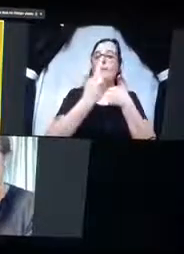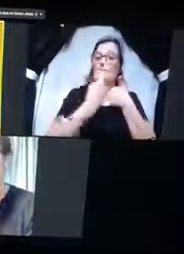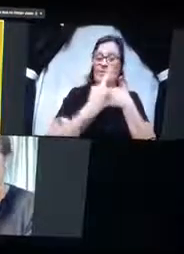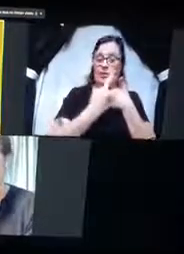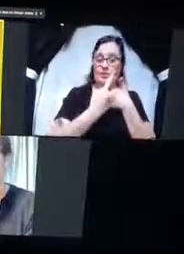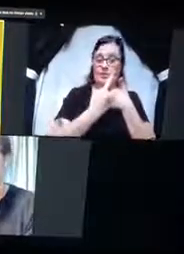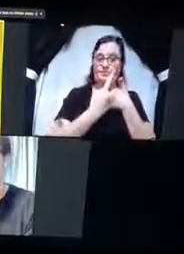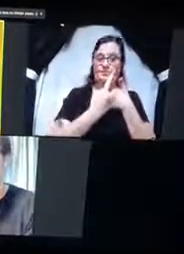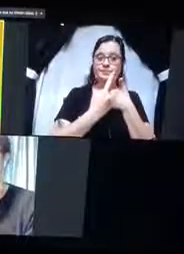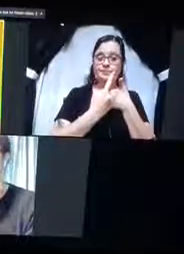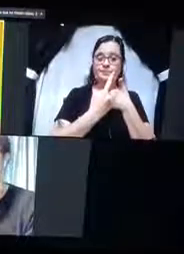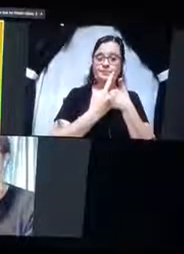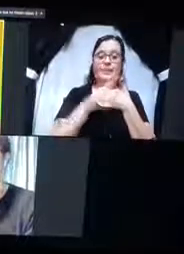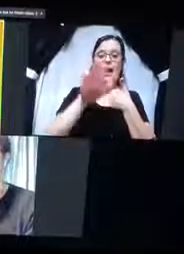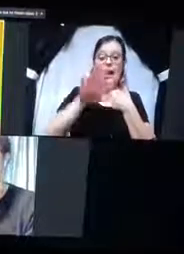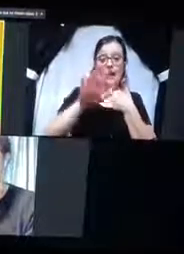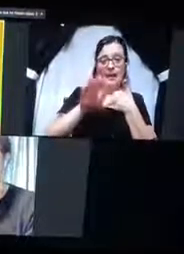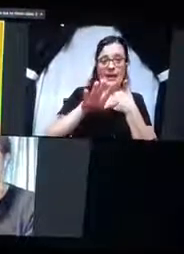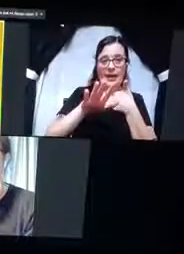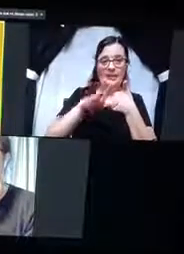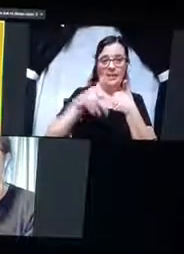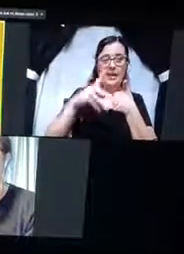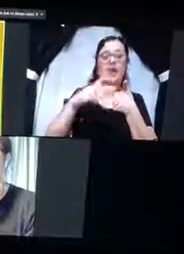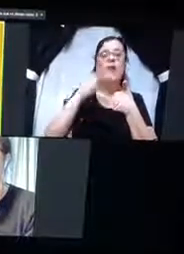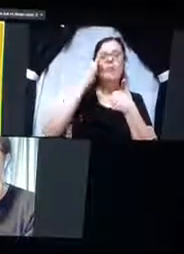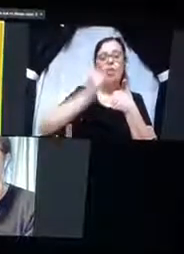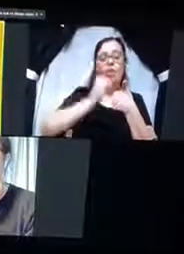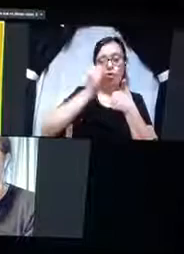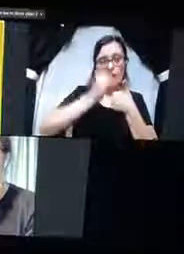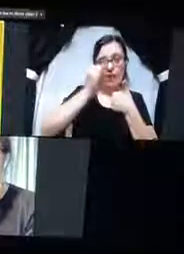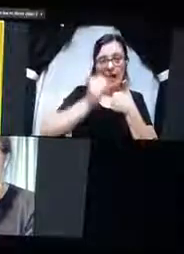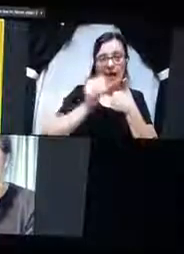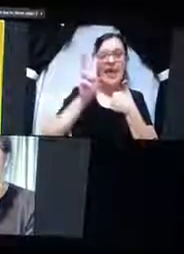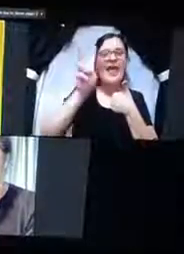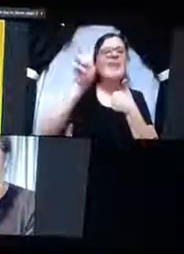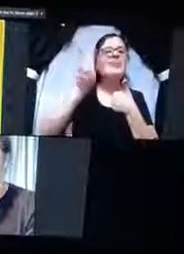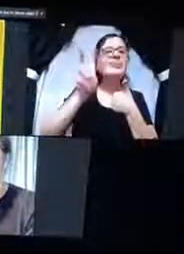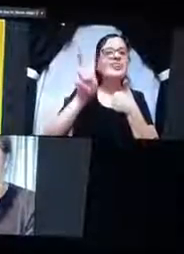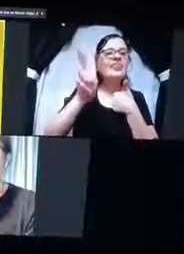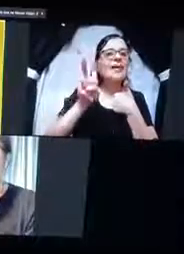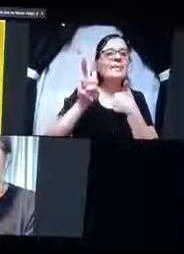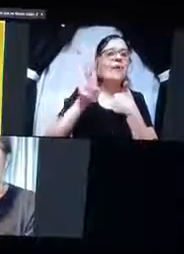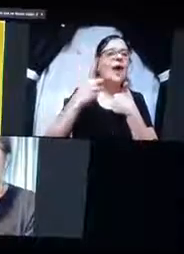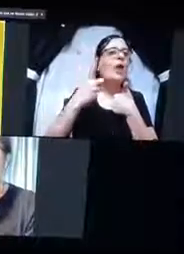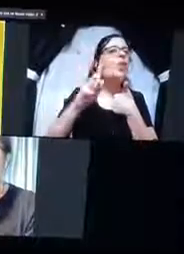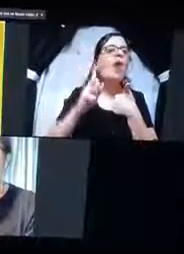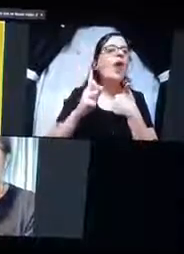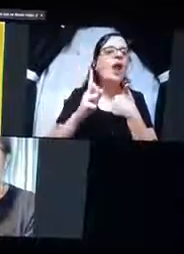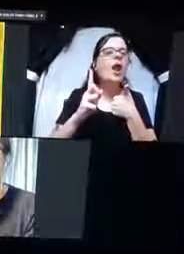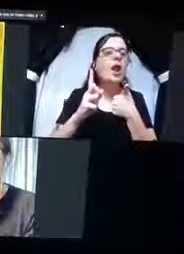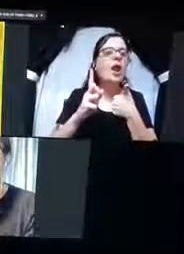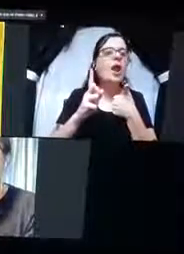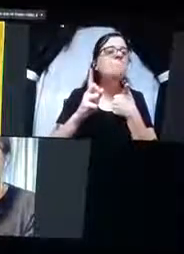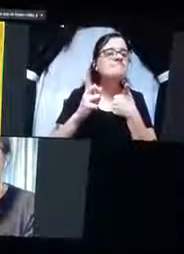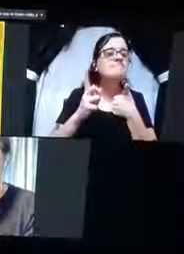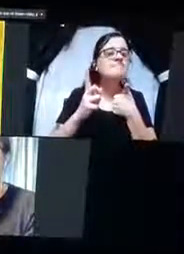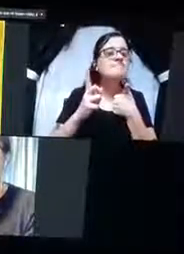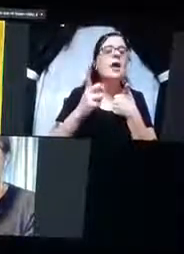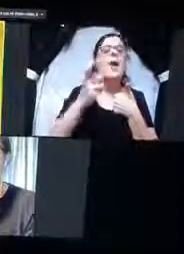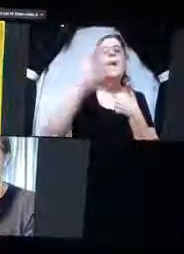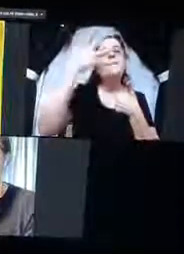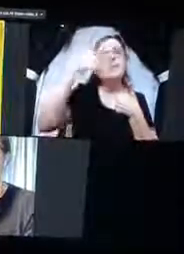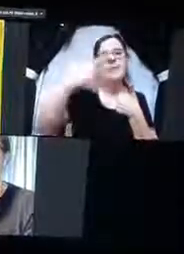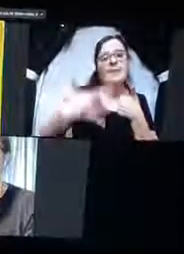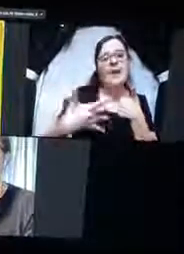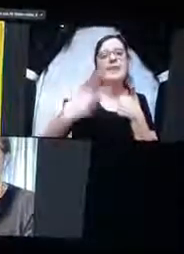Que puedan ubicar primero al nene, anticipar al chiquitín, anticiparle qué es lo que van a trabajar, en qué áreas se van